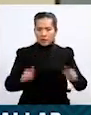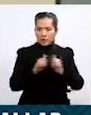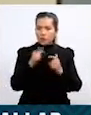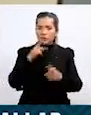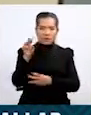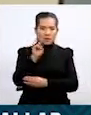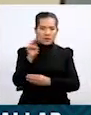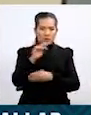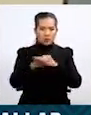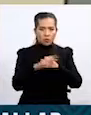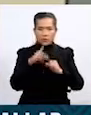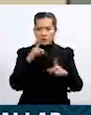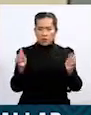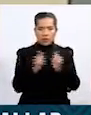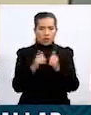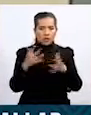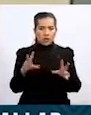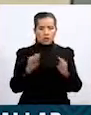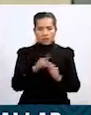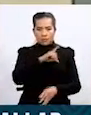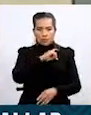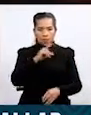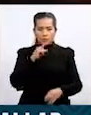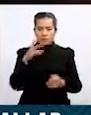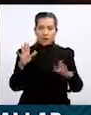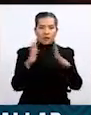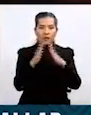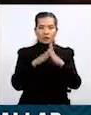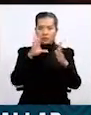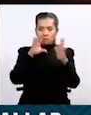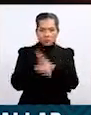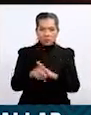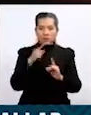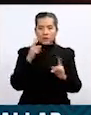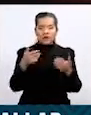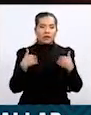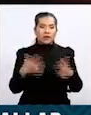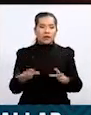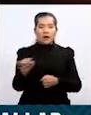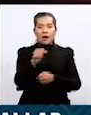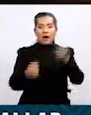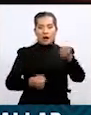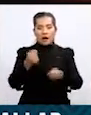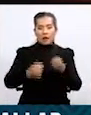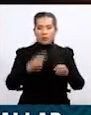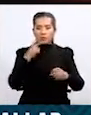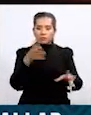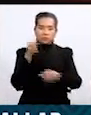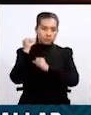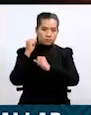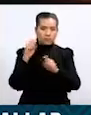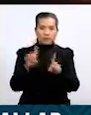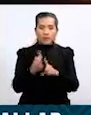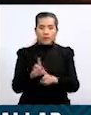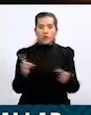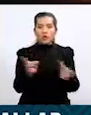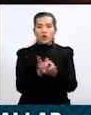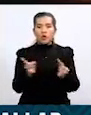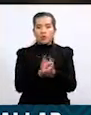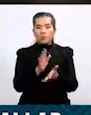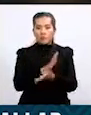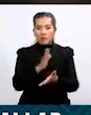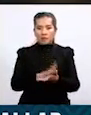fiscal asignado conjuntamente con la policía, allanado inmuebles, se tiene vehículos secuestrados, como también documentación, la cual es